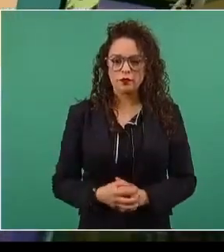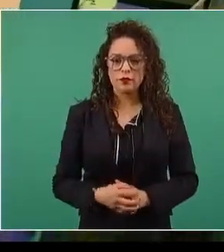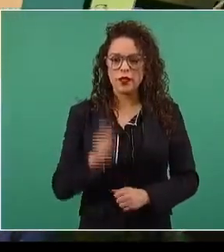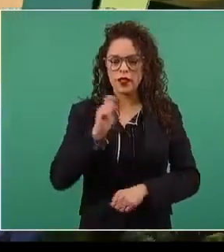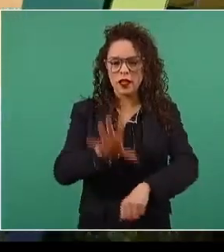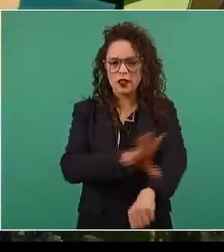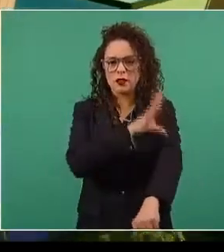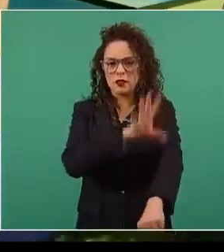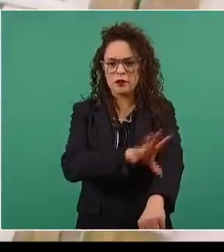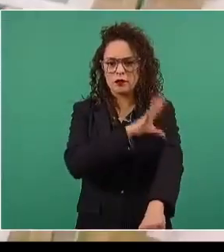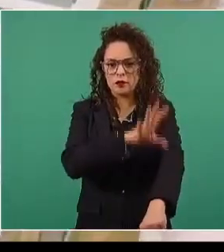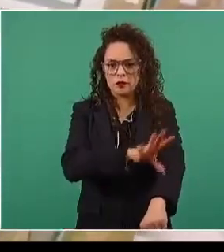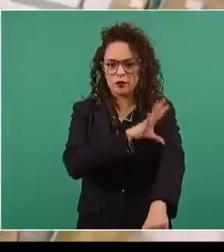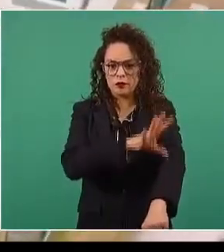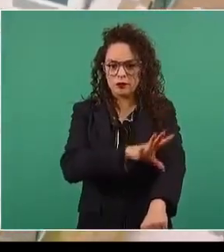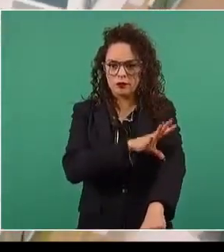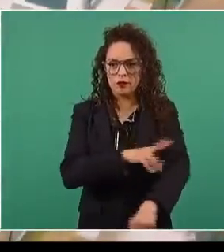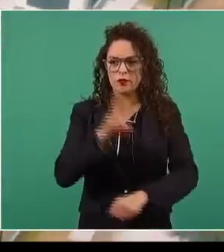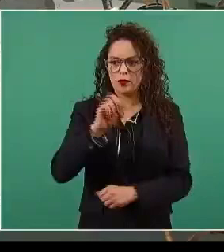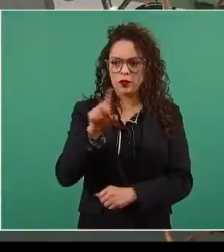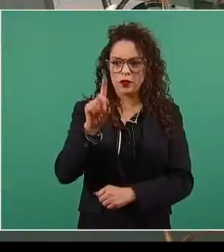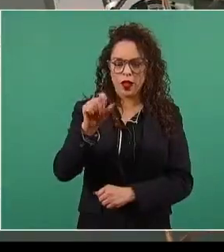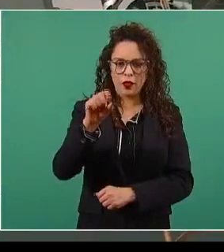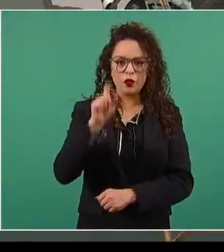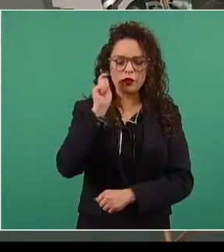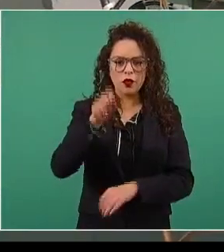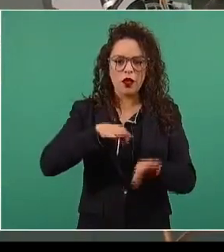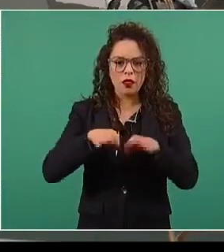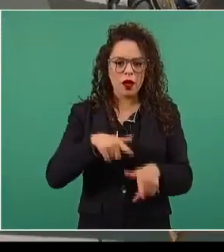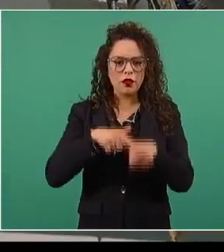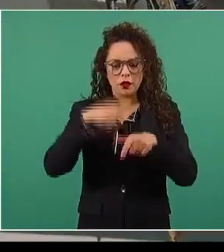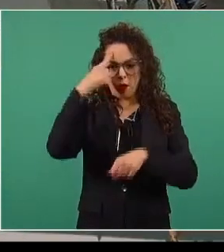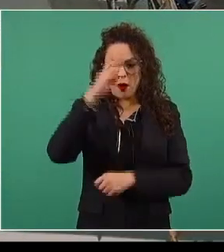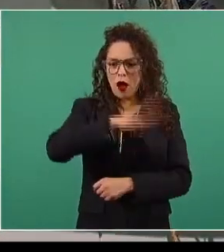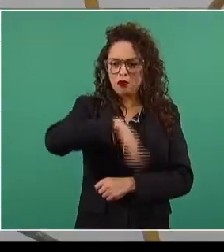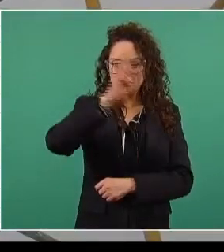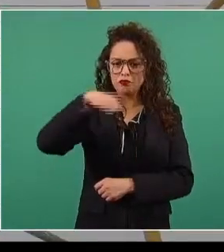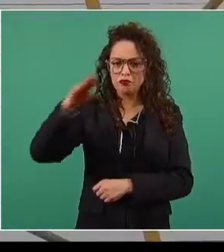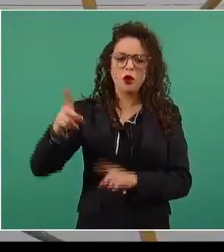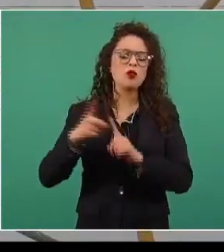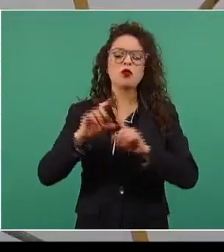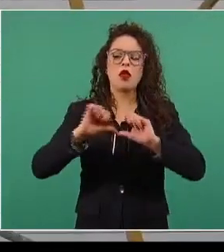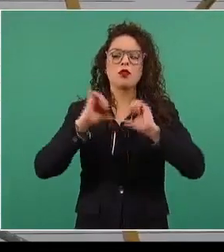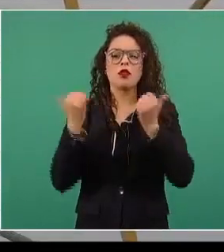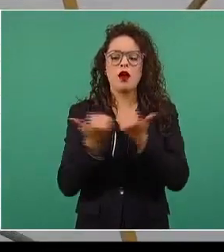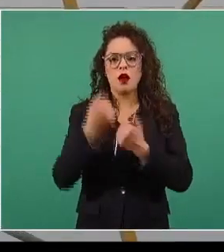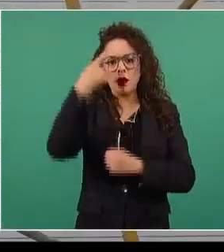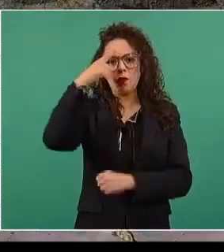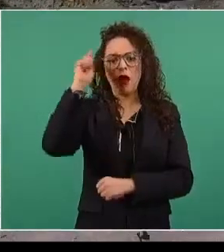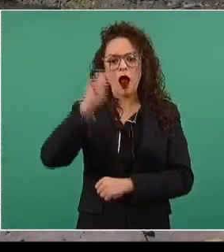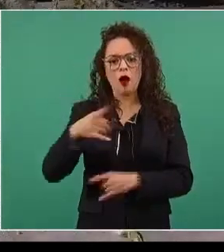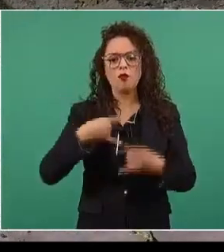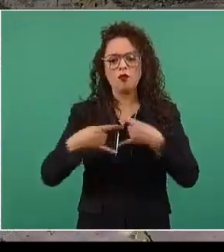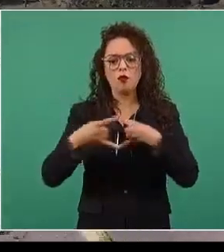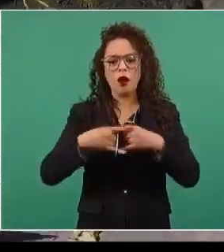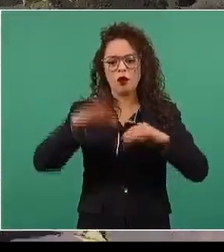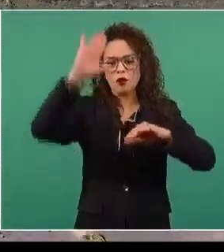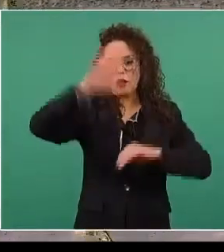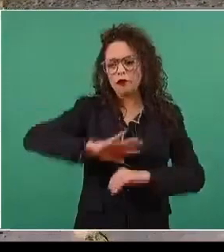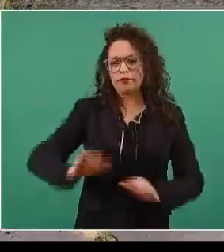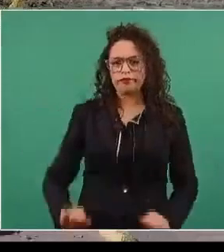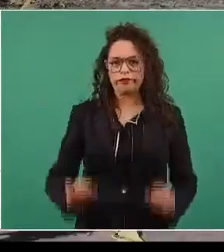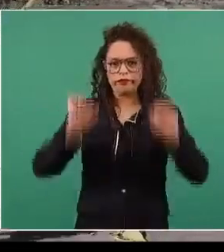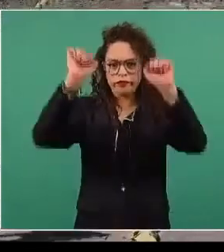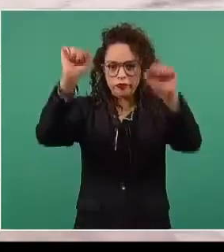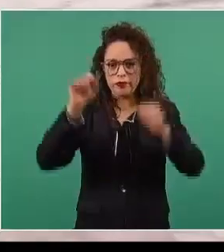eléctricas voz y datos, se continúan los trabajos de aplicación de pintura en áreas de puerta y cortinas. Se realizan trabajos de trazo